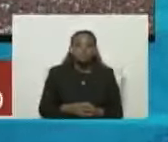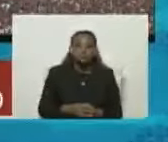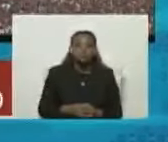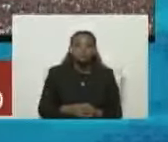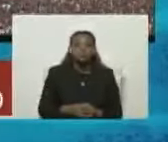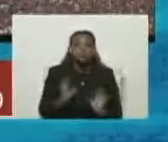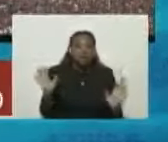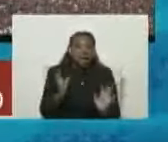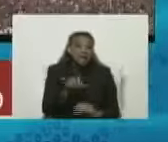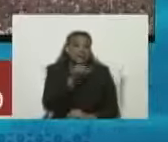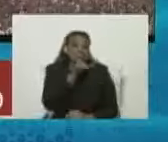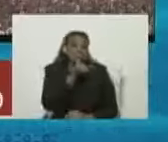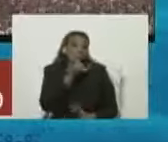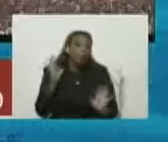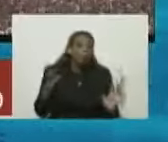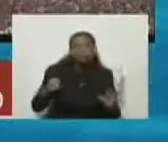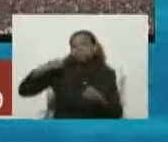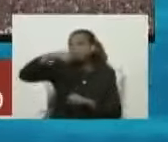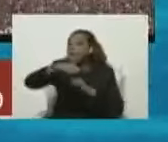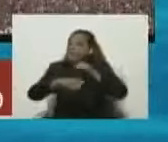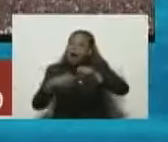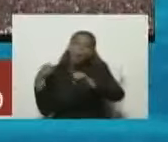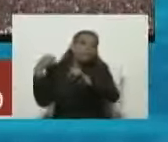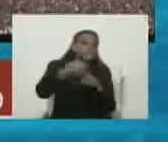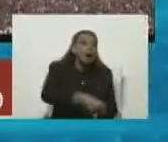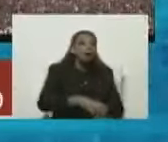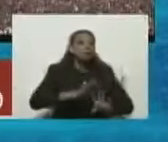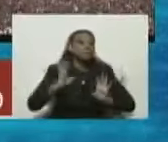Y si se equivocan,